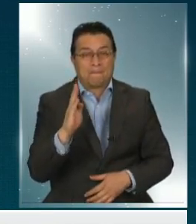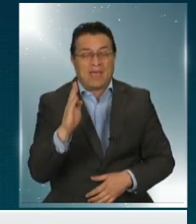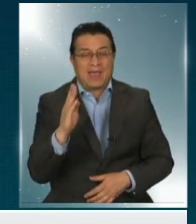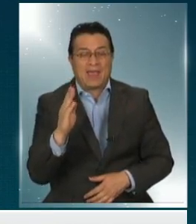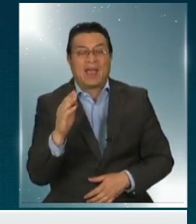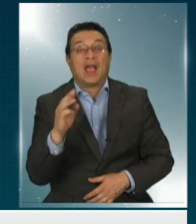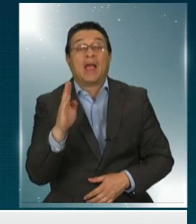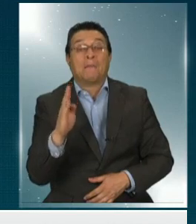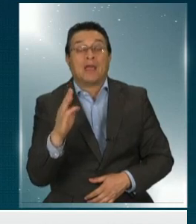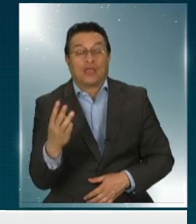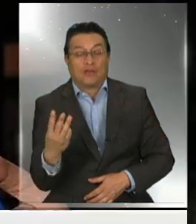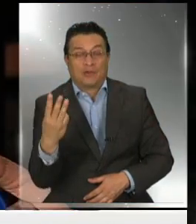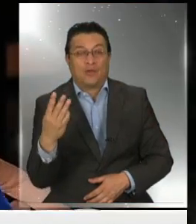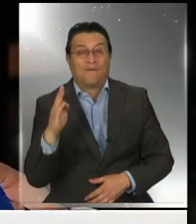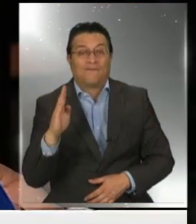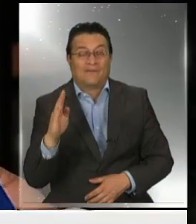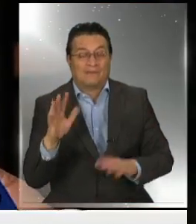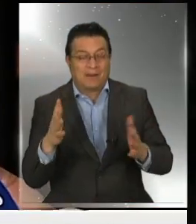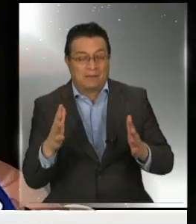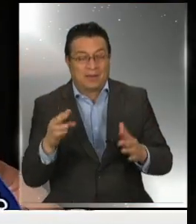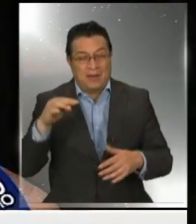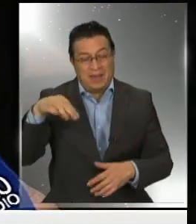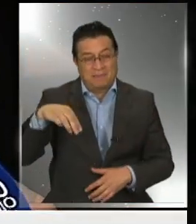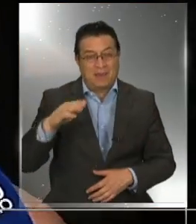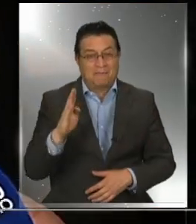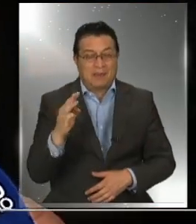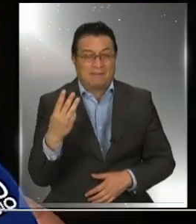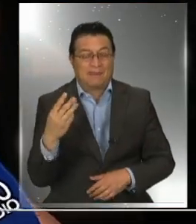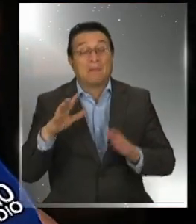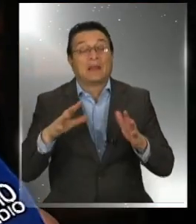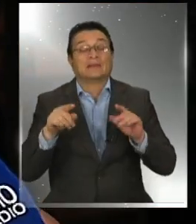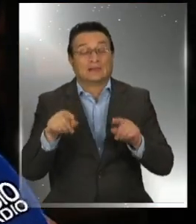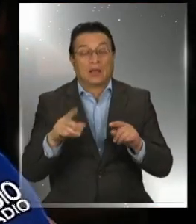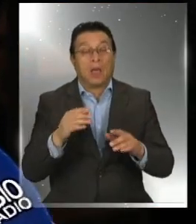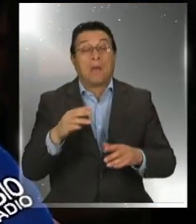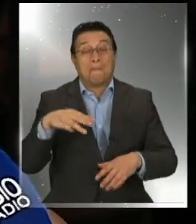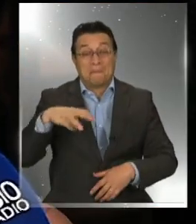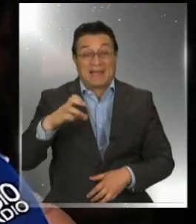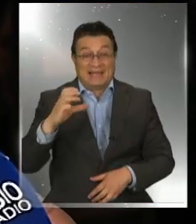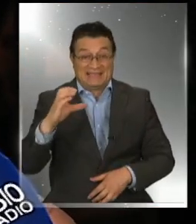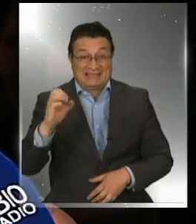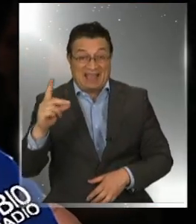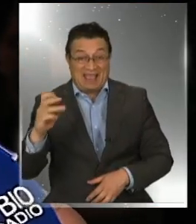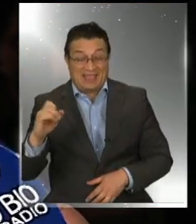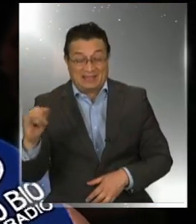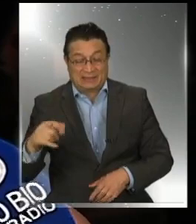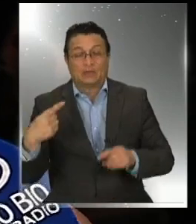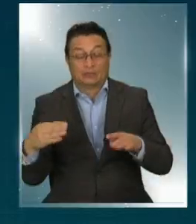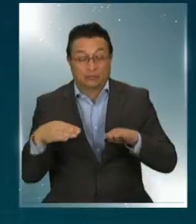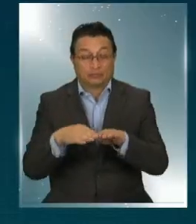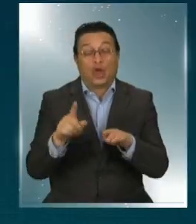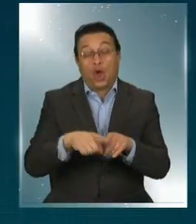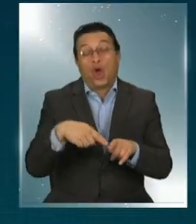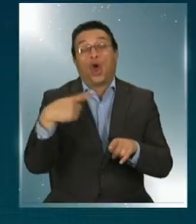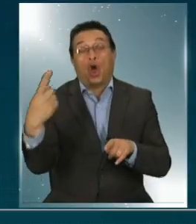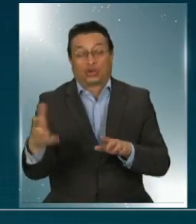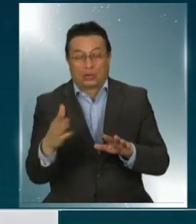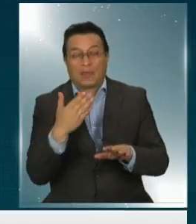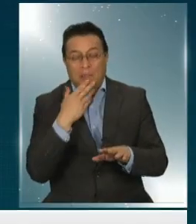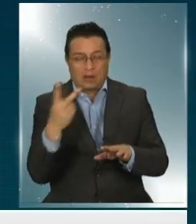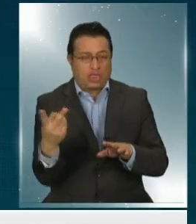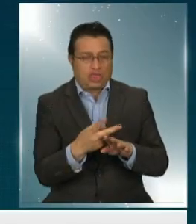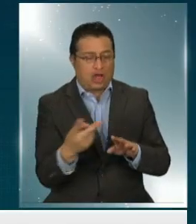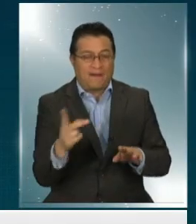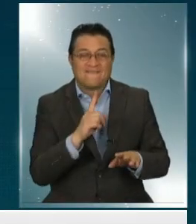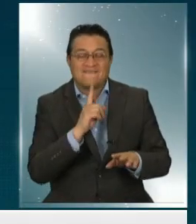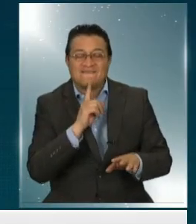creo. Fue terrible. Los sujetos se movilizaron, un automóvil Mercedes-Benz, y sustrajeron un segundo vehículo, ambos de alta